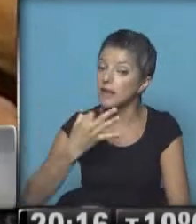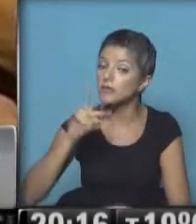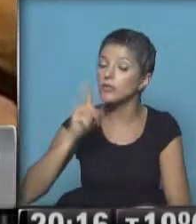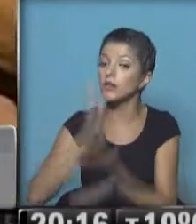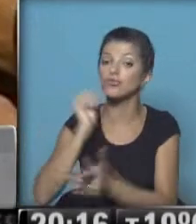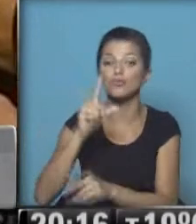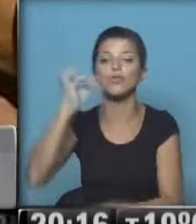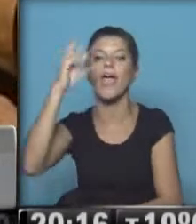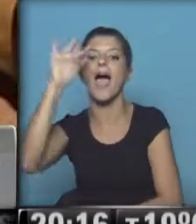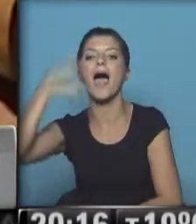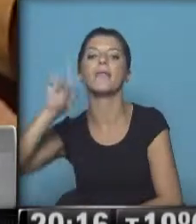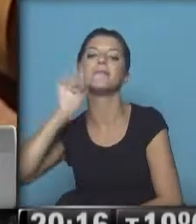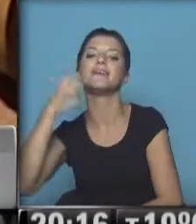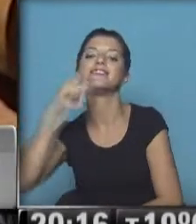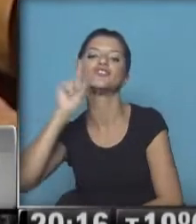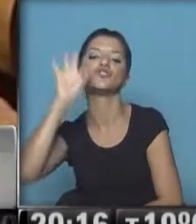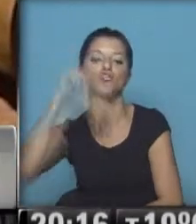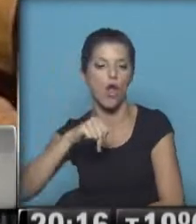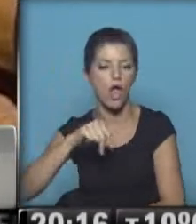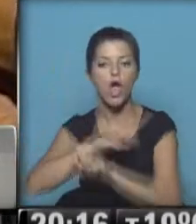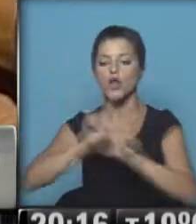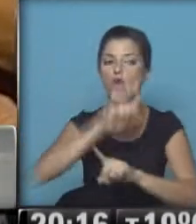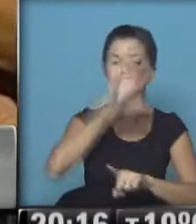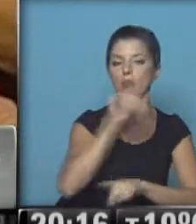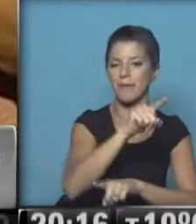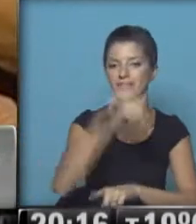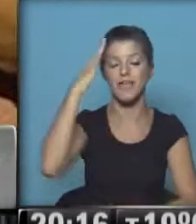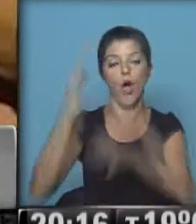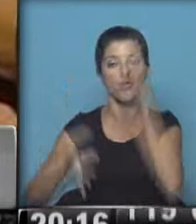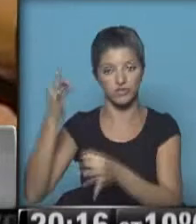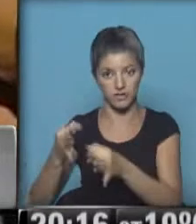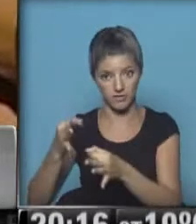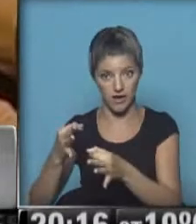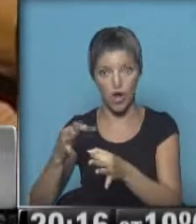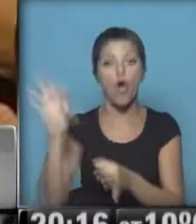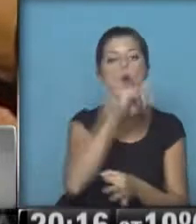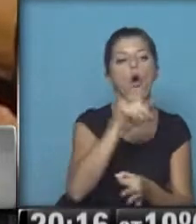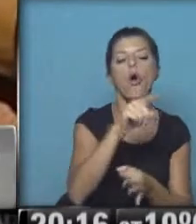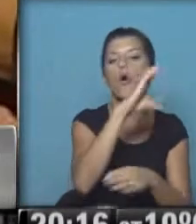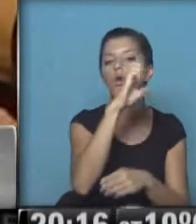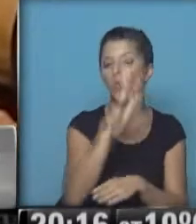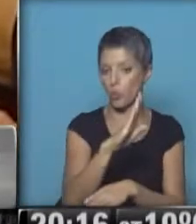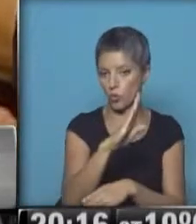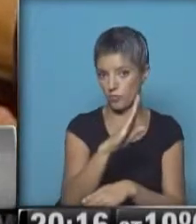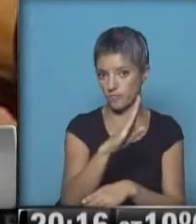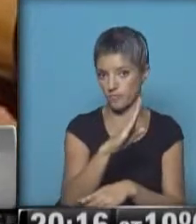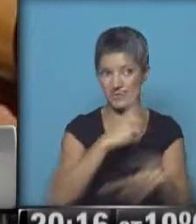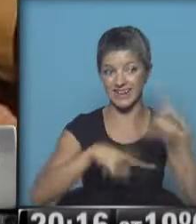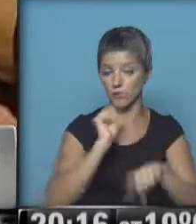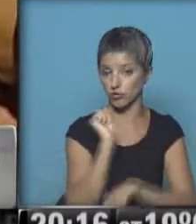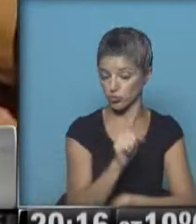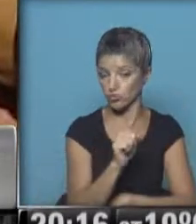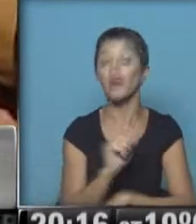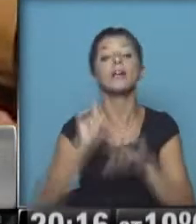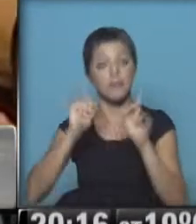admisión, que no fuera solamente una responsabilidad de la justicia eventualmente o del club a través de sus directivos, que también lo